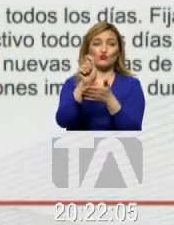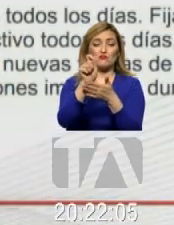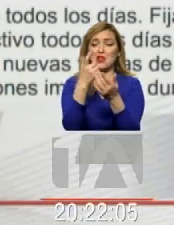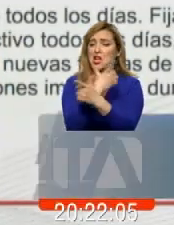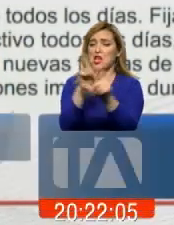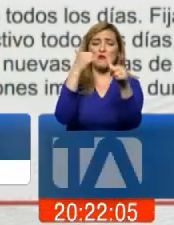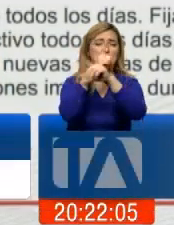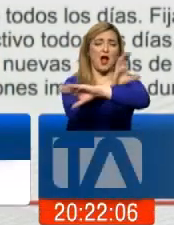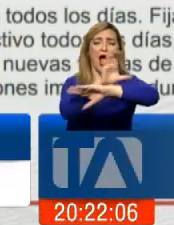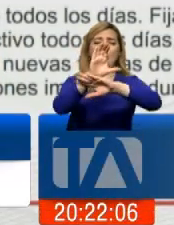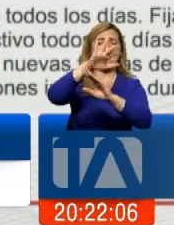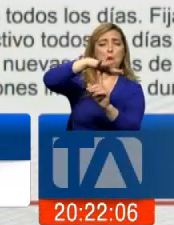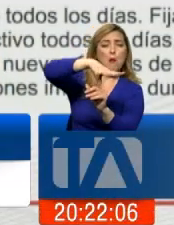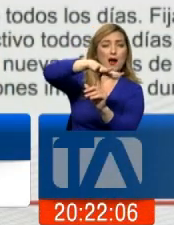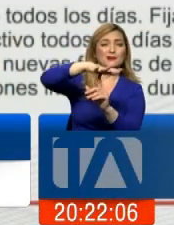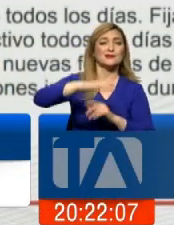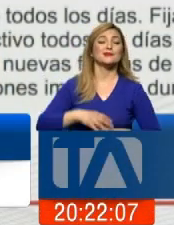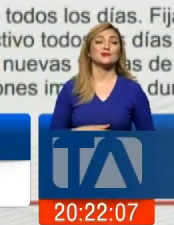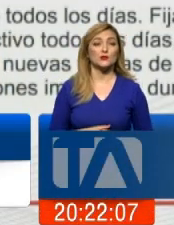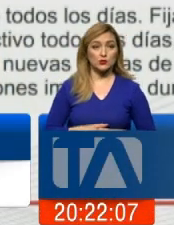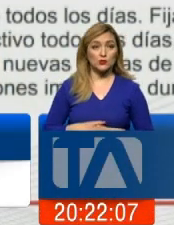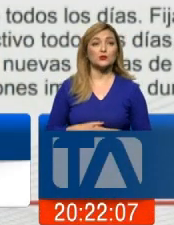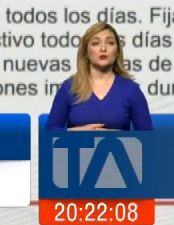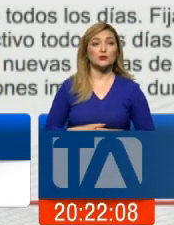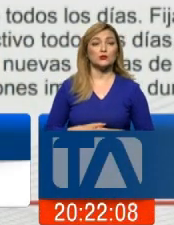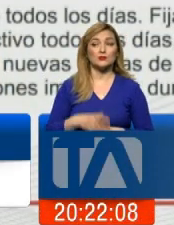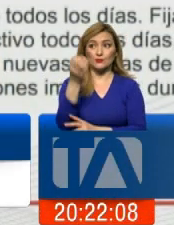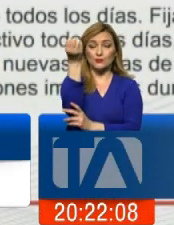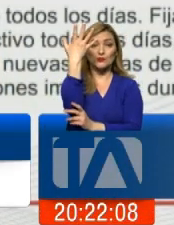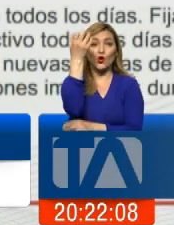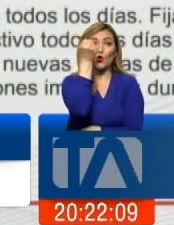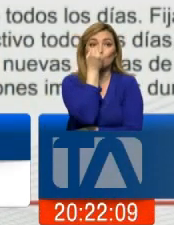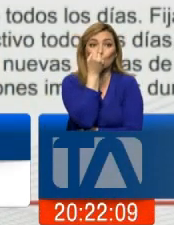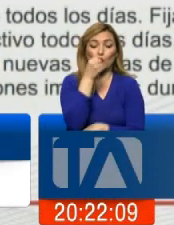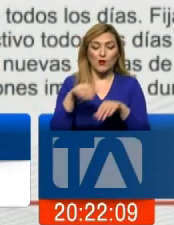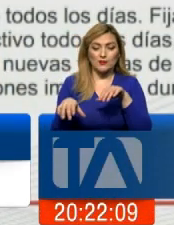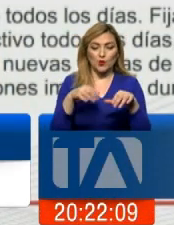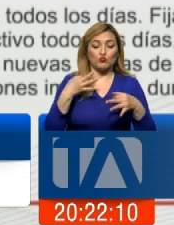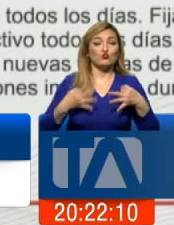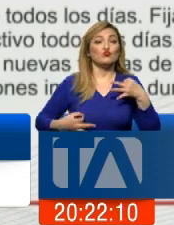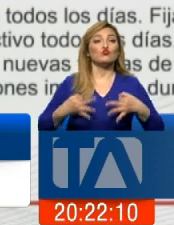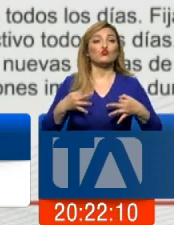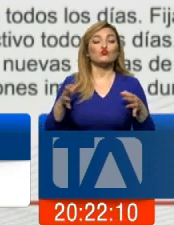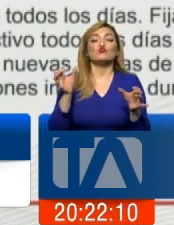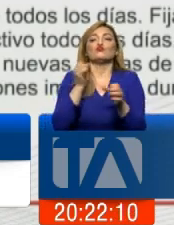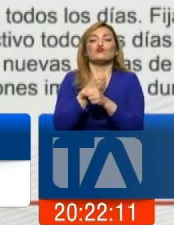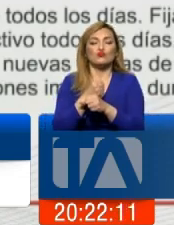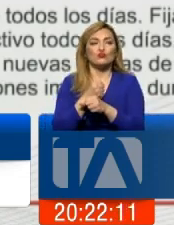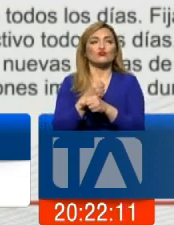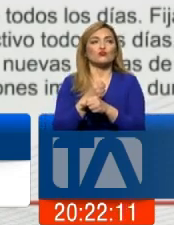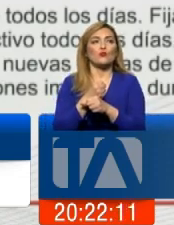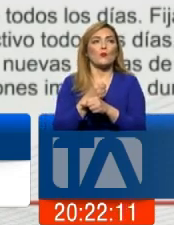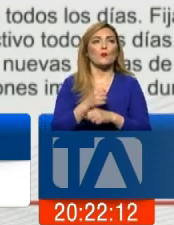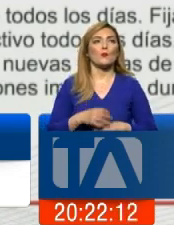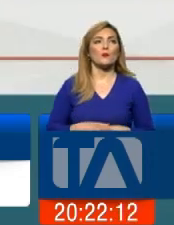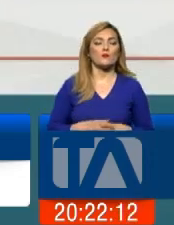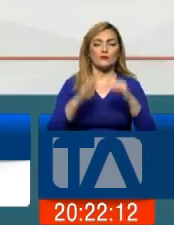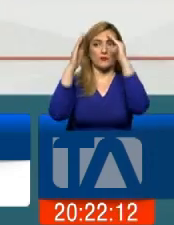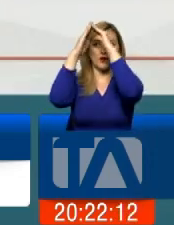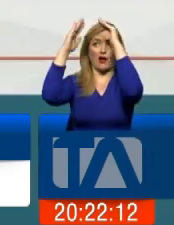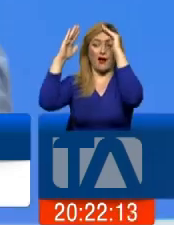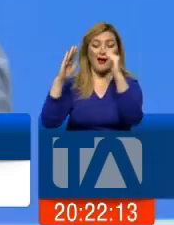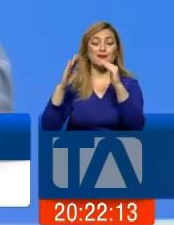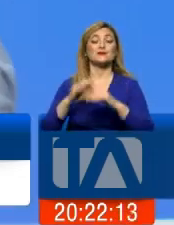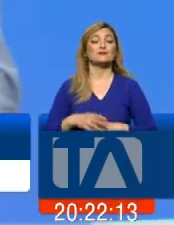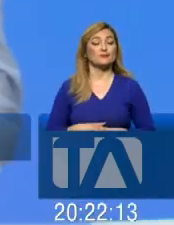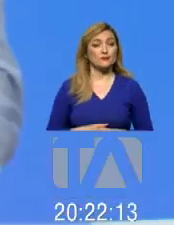libre con cantones que se encuentran en semáforo en rojo. La actividad física se la realizará únicamente en casa. ¿Qué es lo